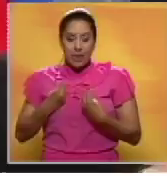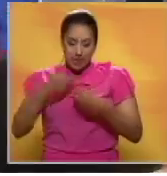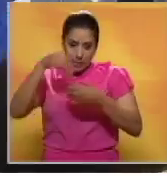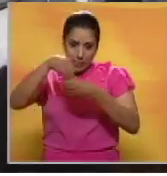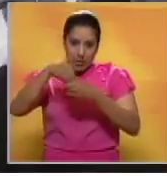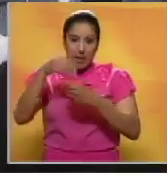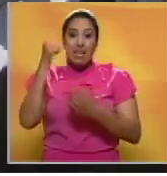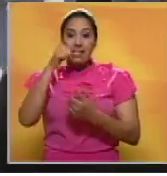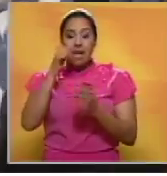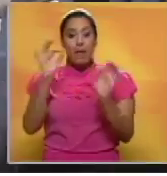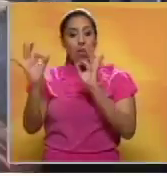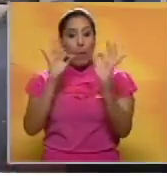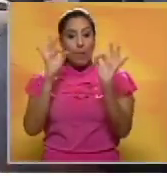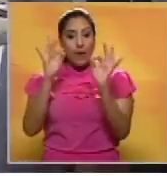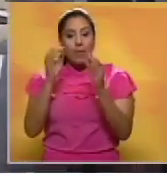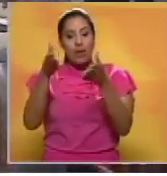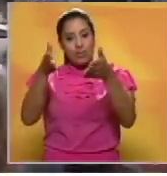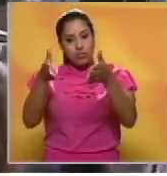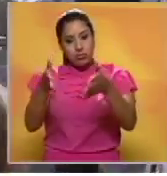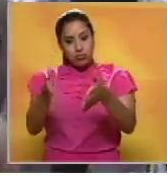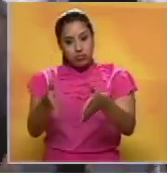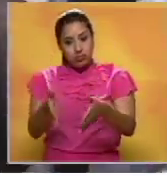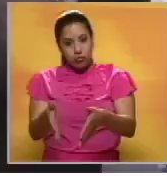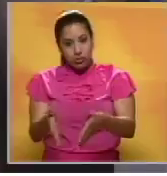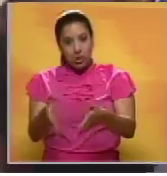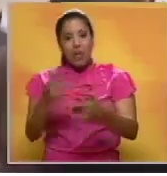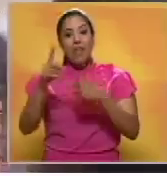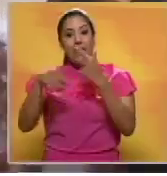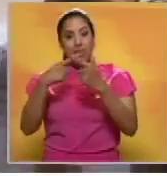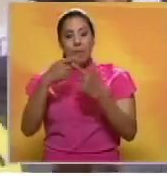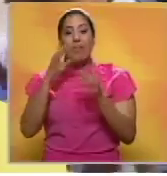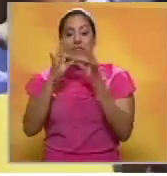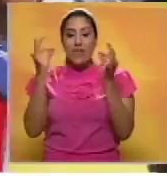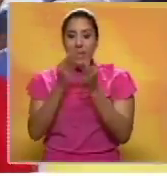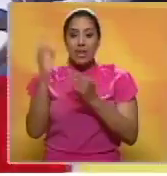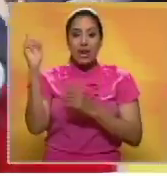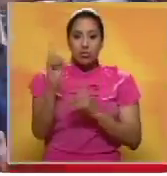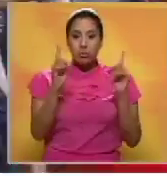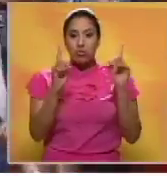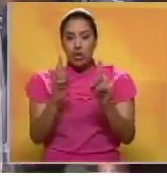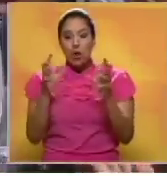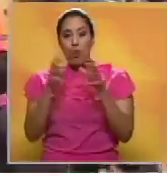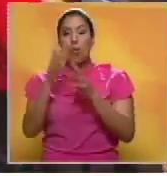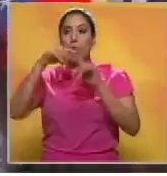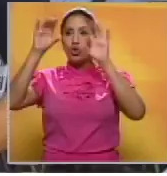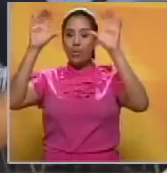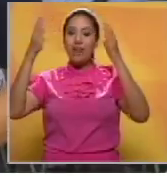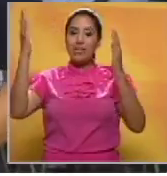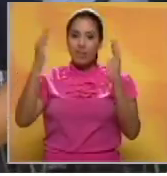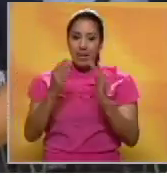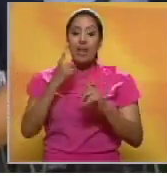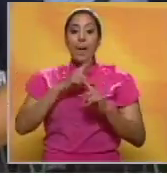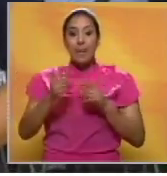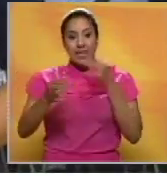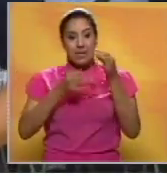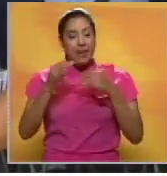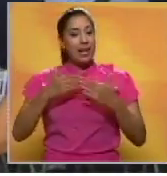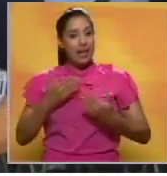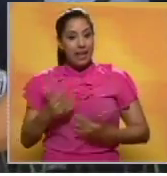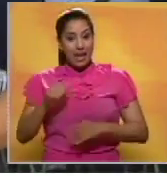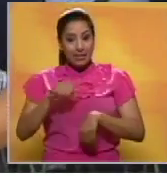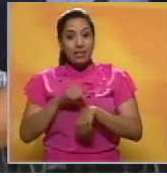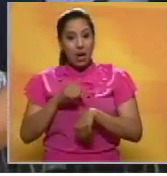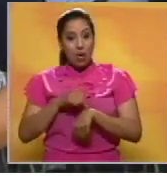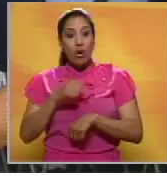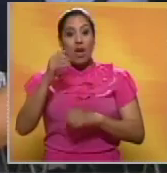este sábado se tiene previsto se realice el sepelio luego que lleguen algunos familiares que viven en el exterior. Vale la pena destacar, amigos televidentes, que a esta